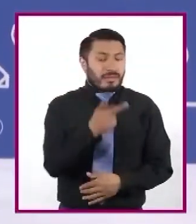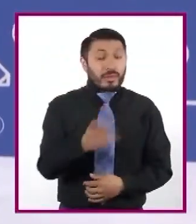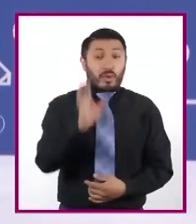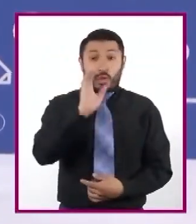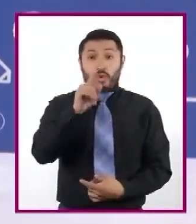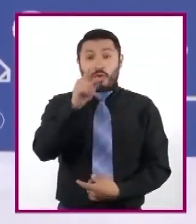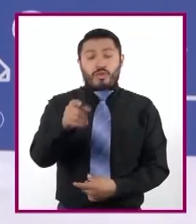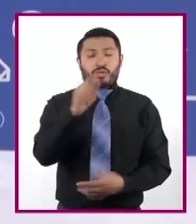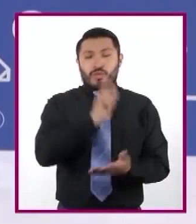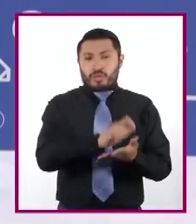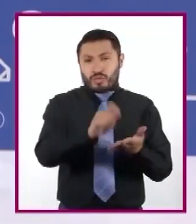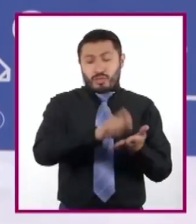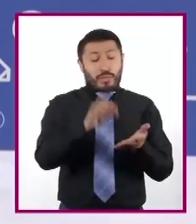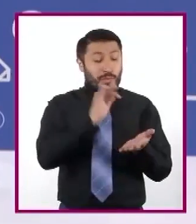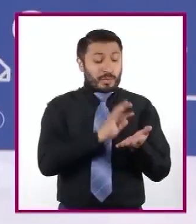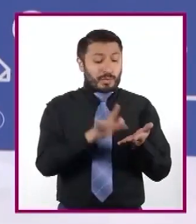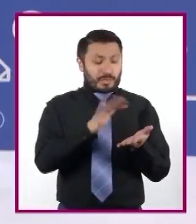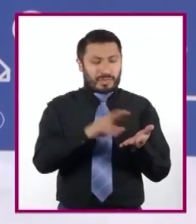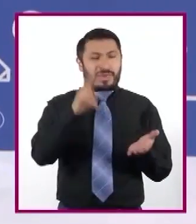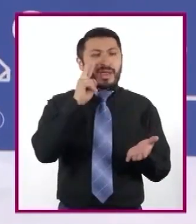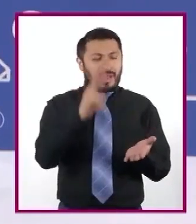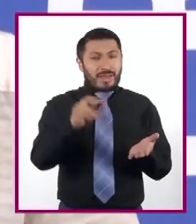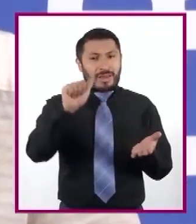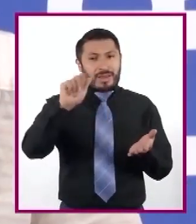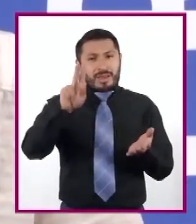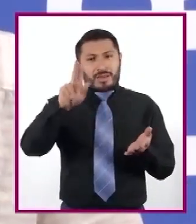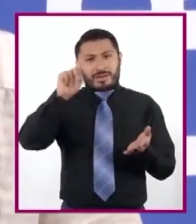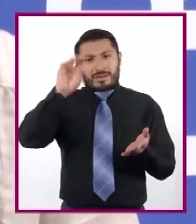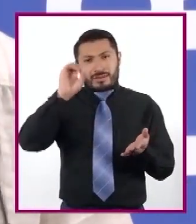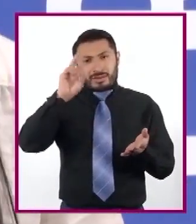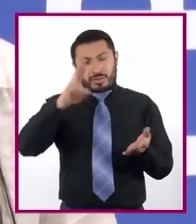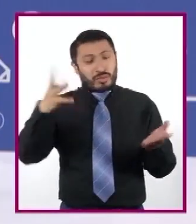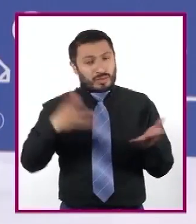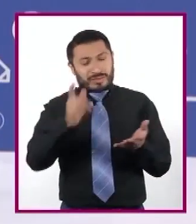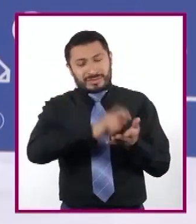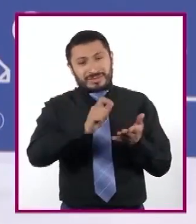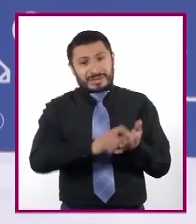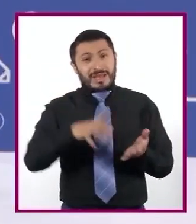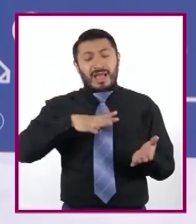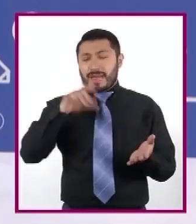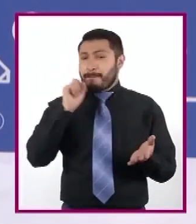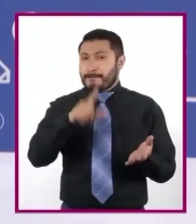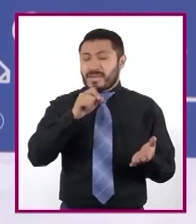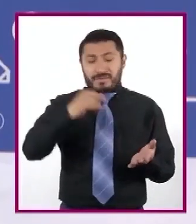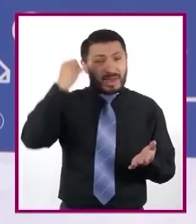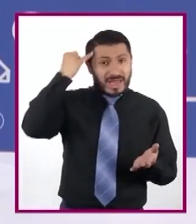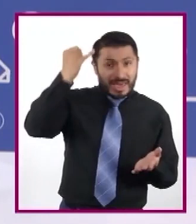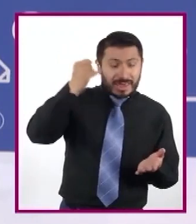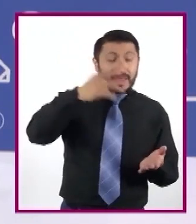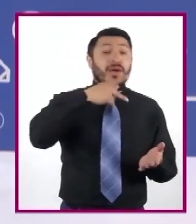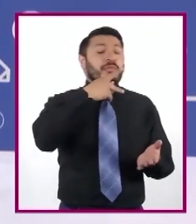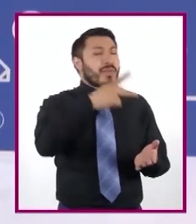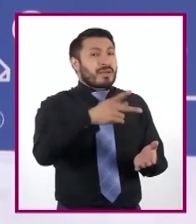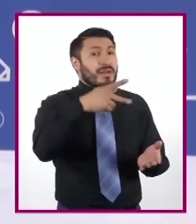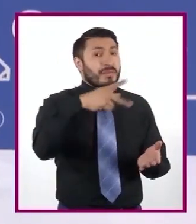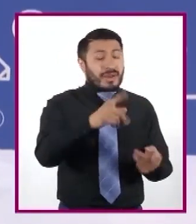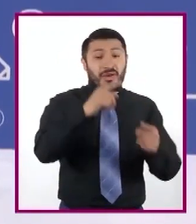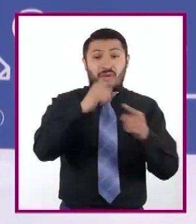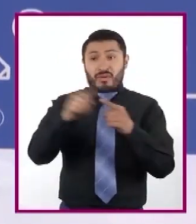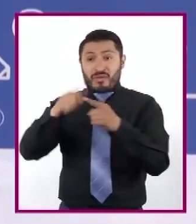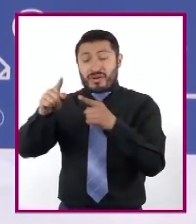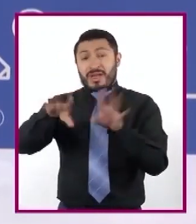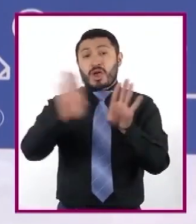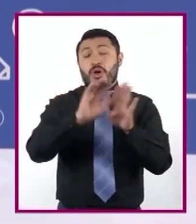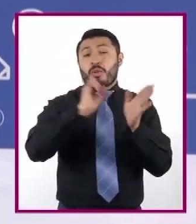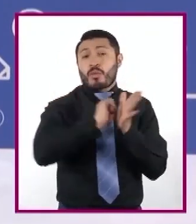texto, ¿se han fijado que el autor puede referirse a una misma palabra o idea, pero de maneras diferentes? ¿Les ha